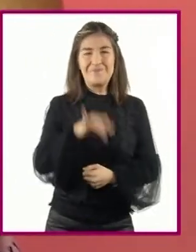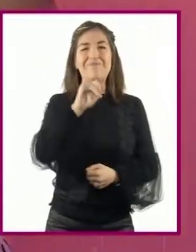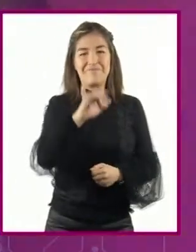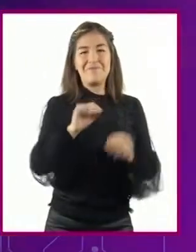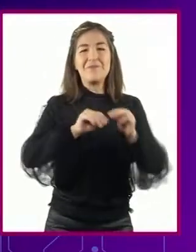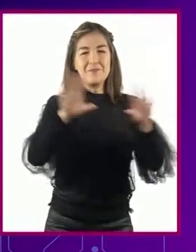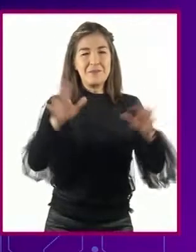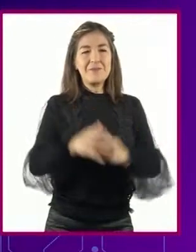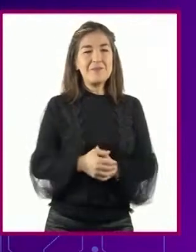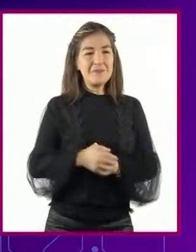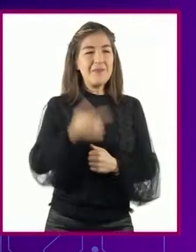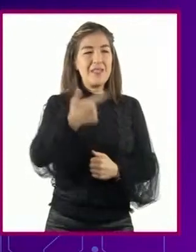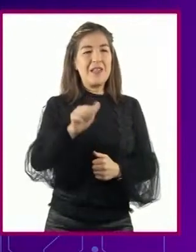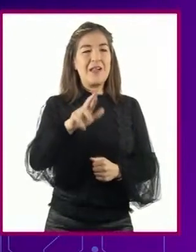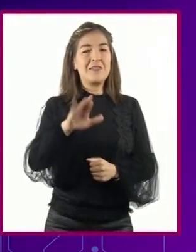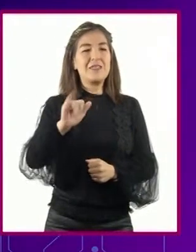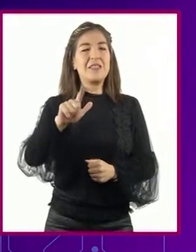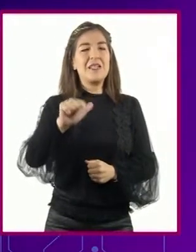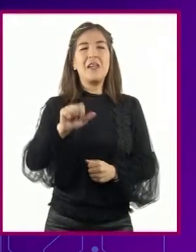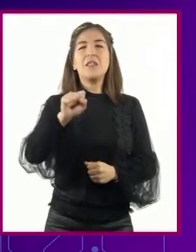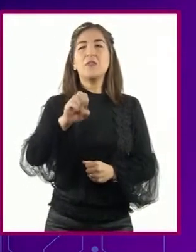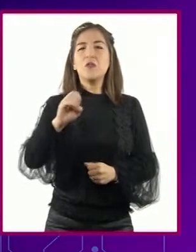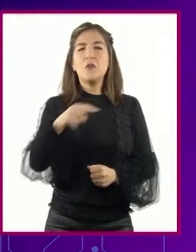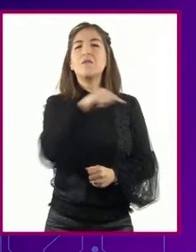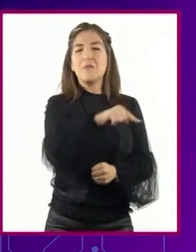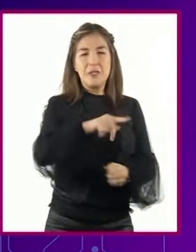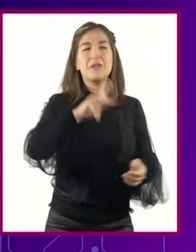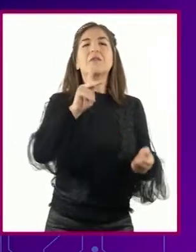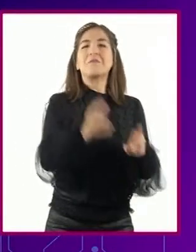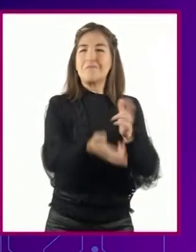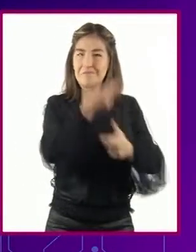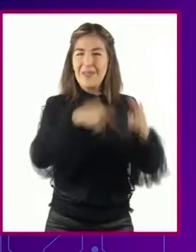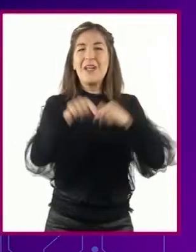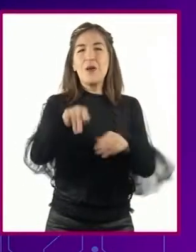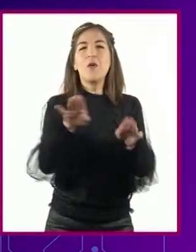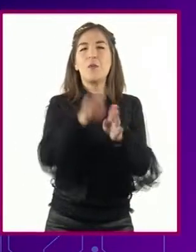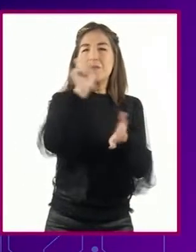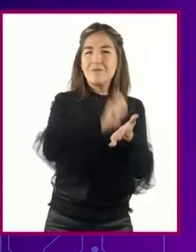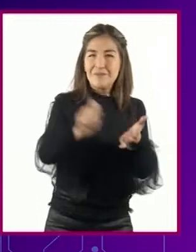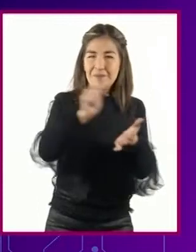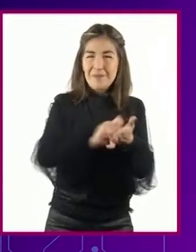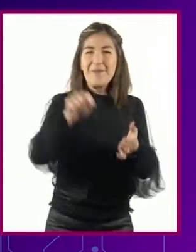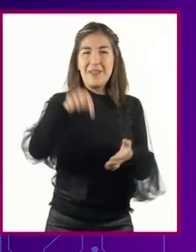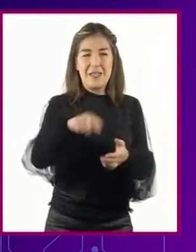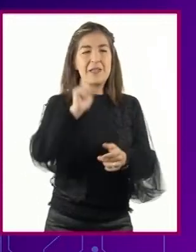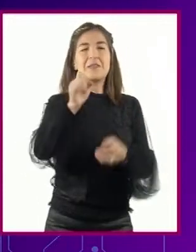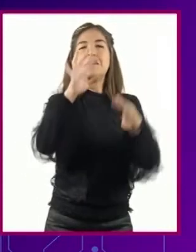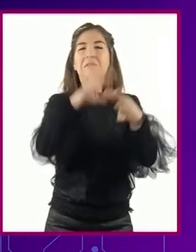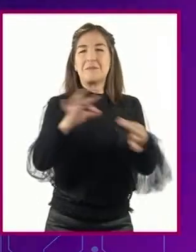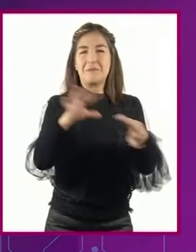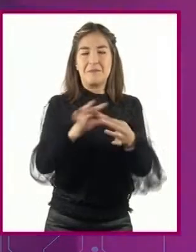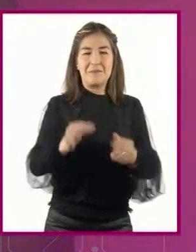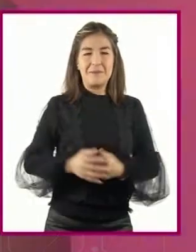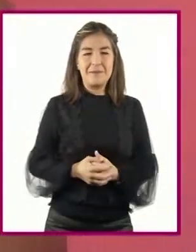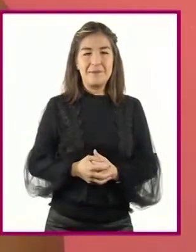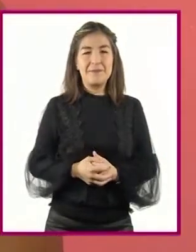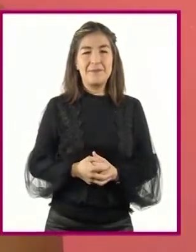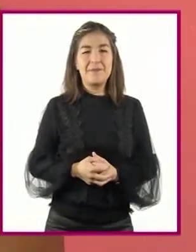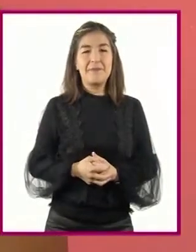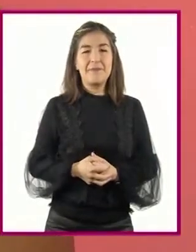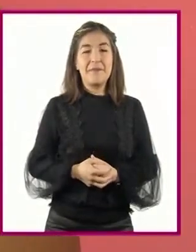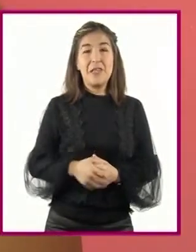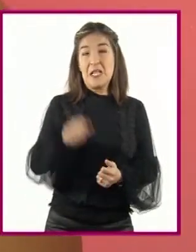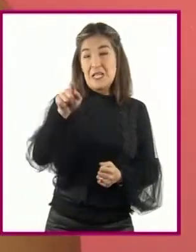ejemplo, Garcilaso de la Vega la retoma en su soneto 13, que comienza diciendo: y